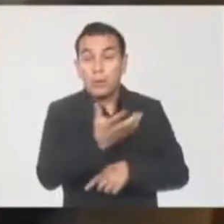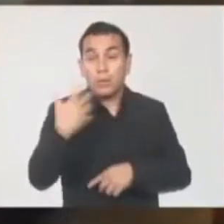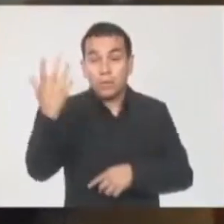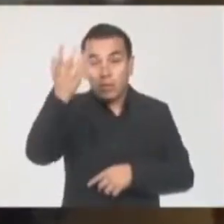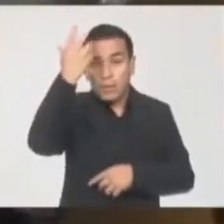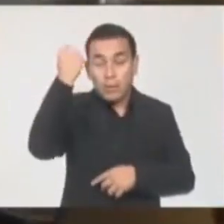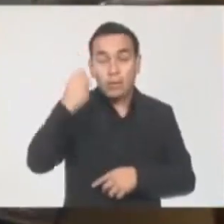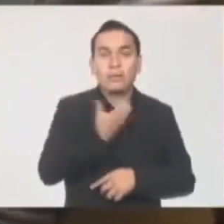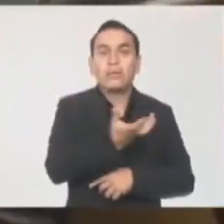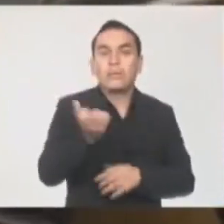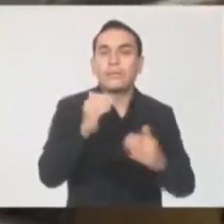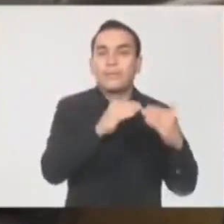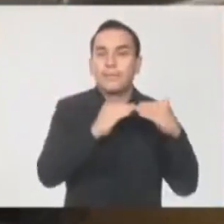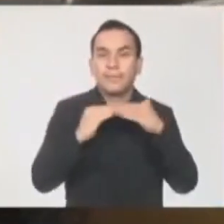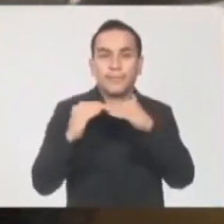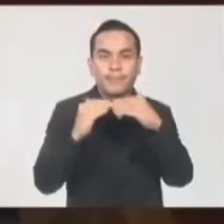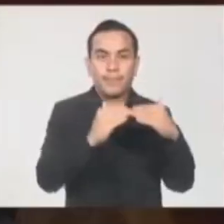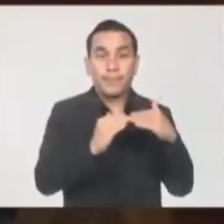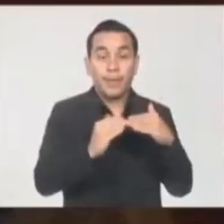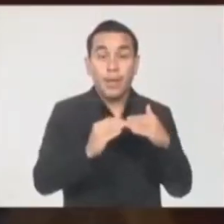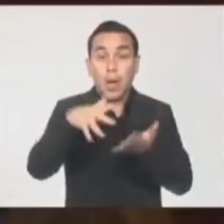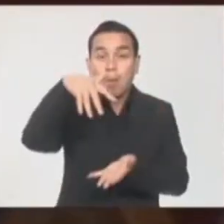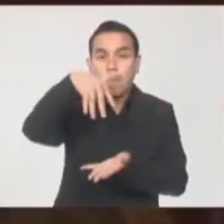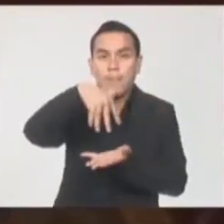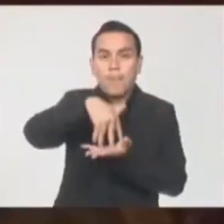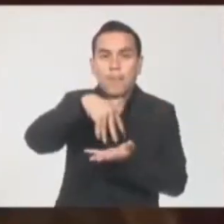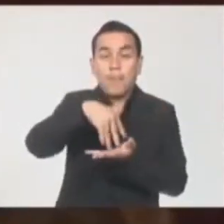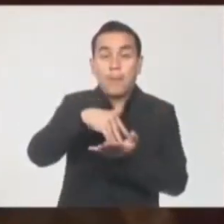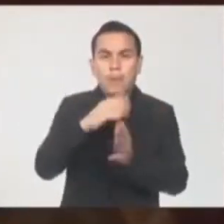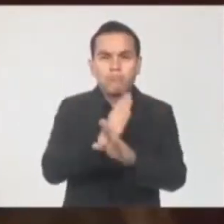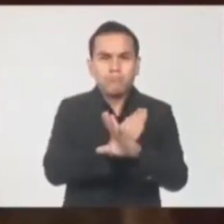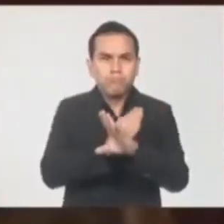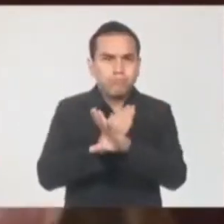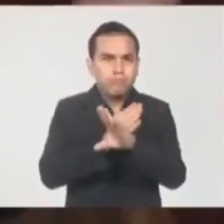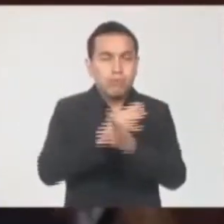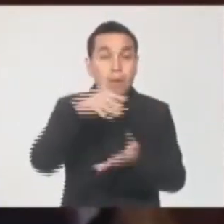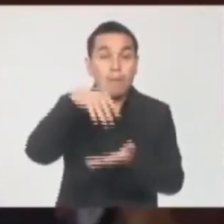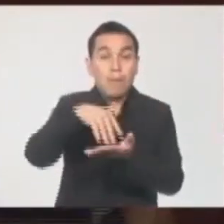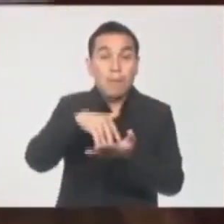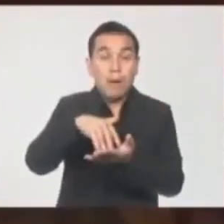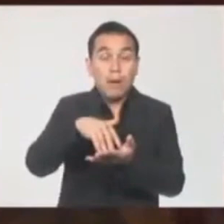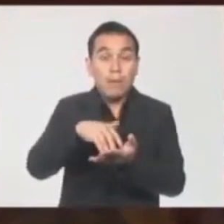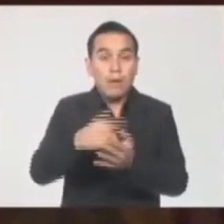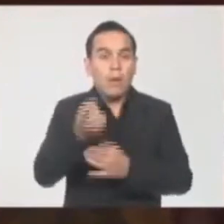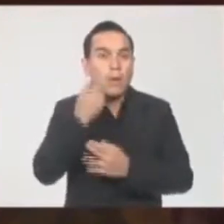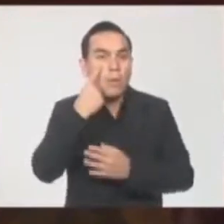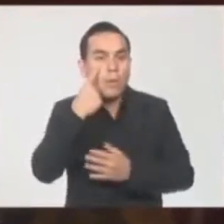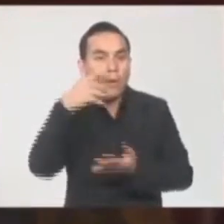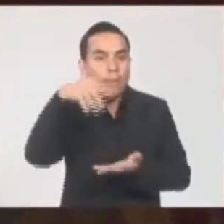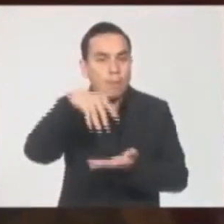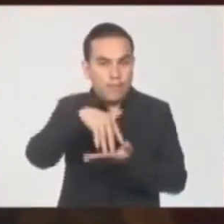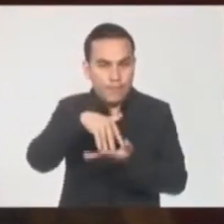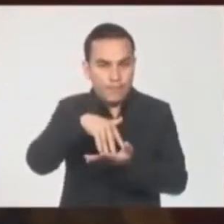todos. El pueblo defiende al pueblo. El pueblo cuida del pueblo.